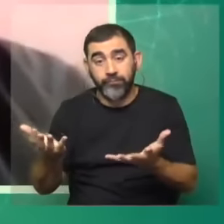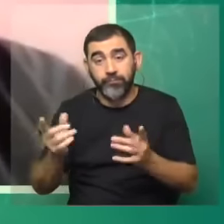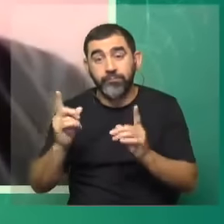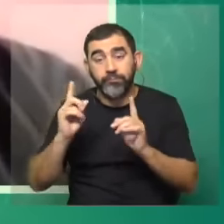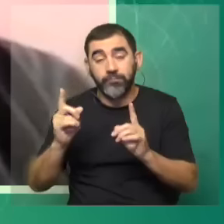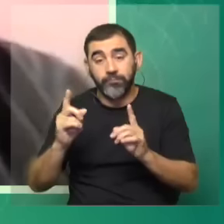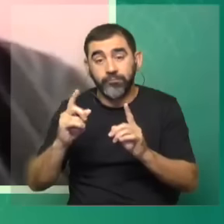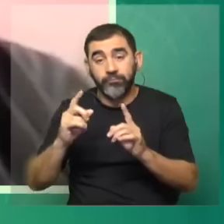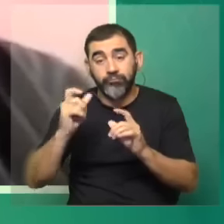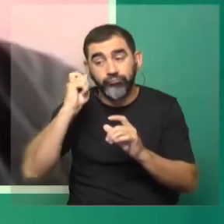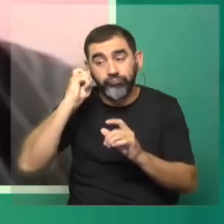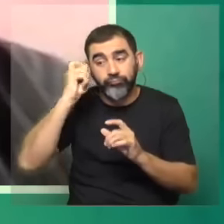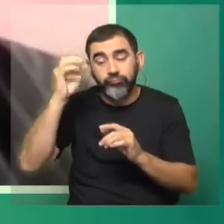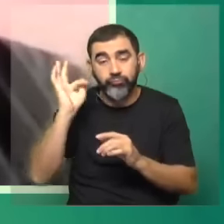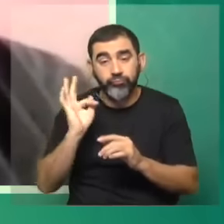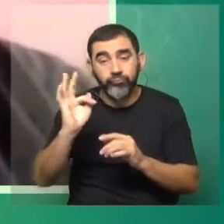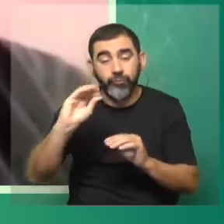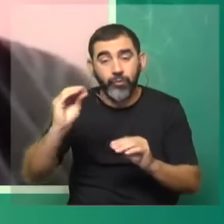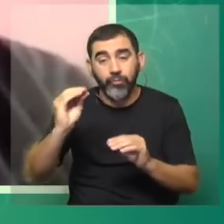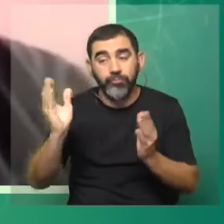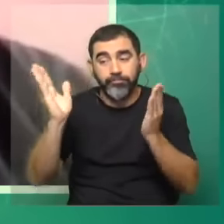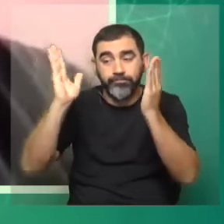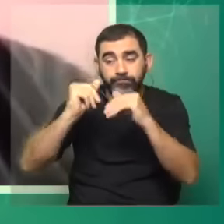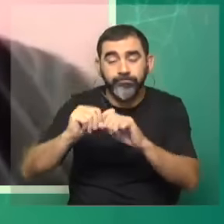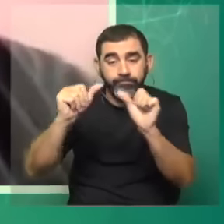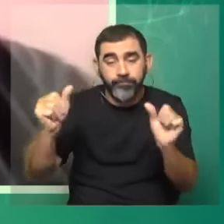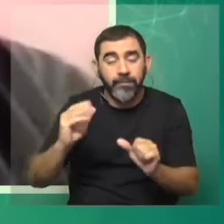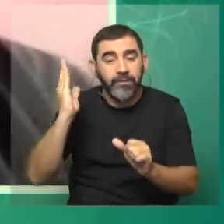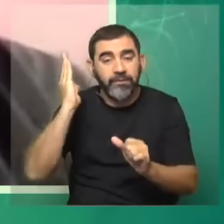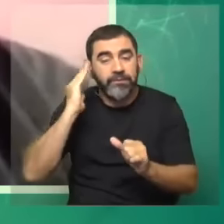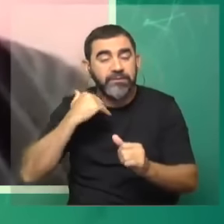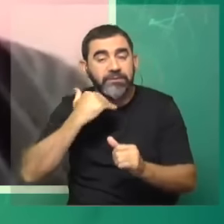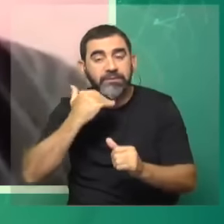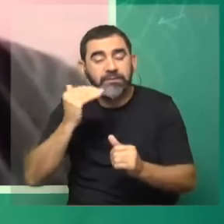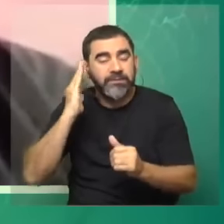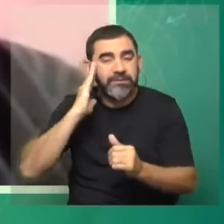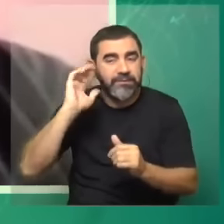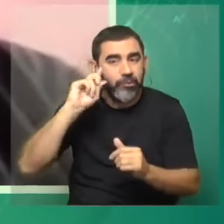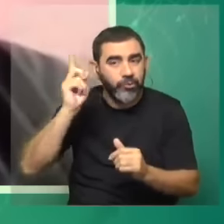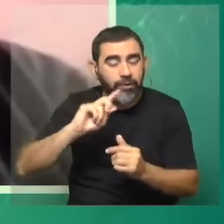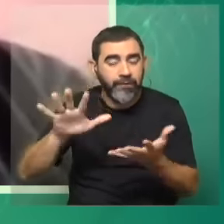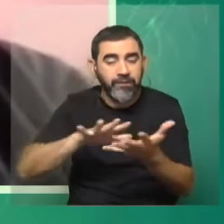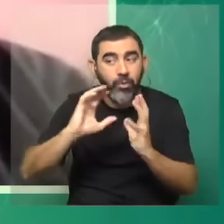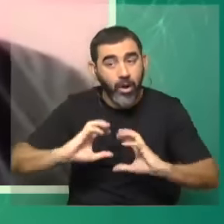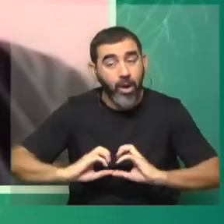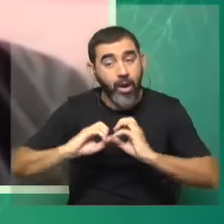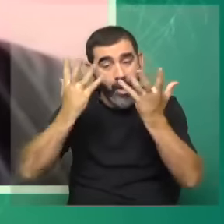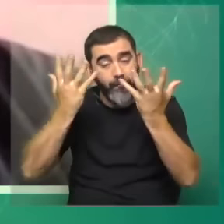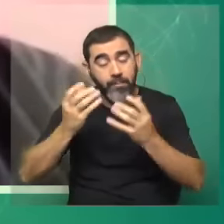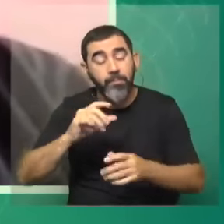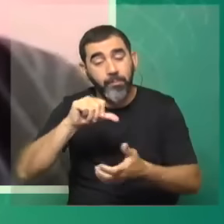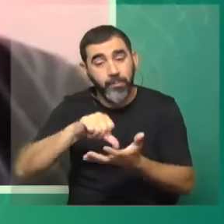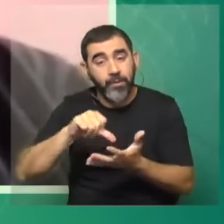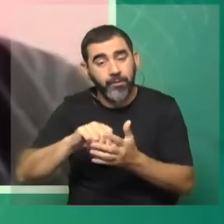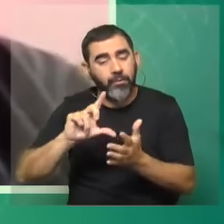van a formar en el futuro no van a poder actuar ni saber lo que fue este hecho tan grave para para el país que llevó